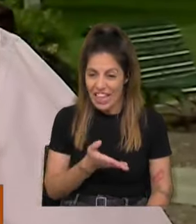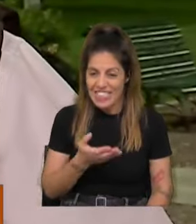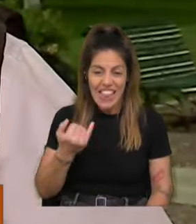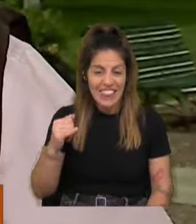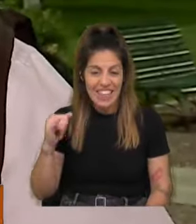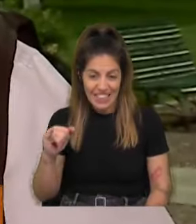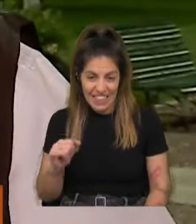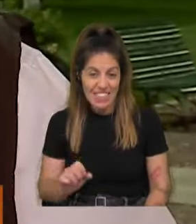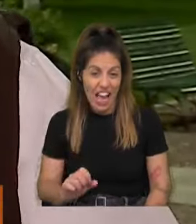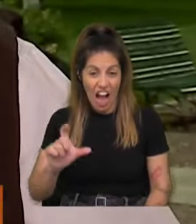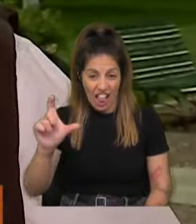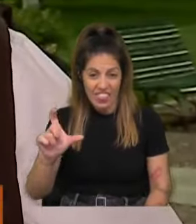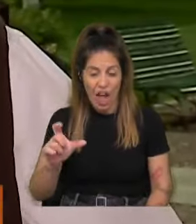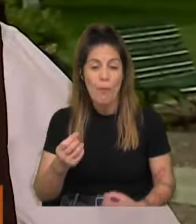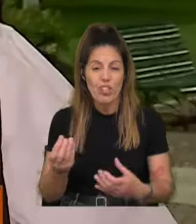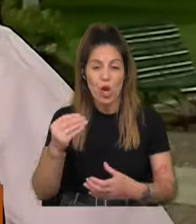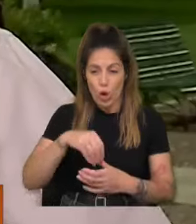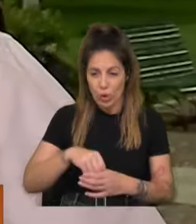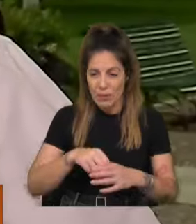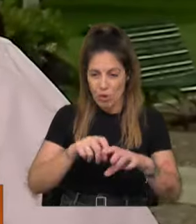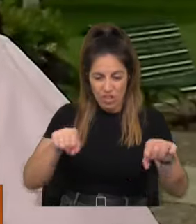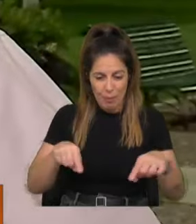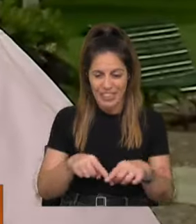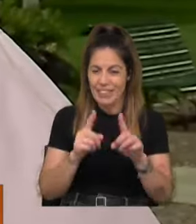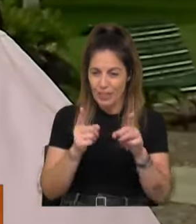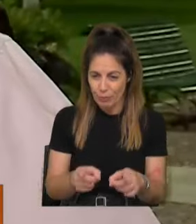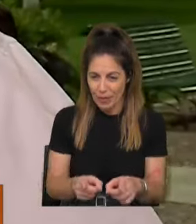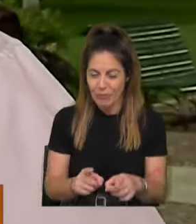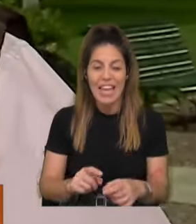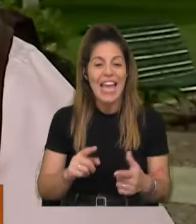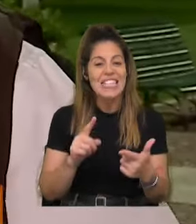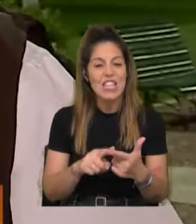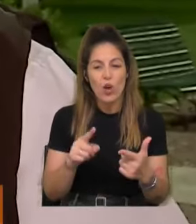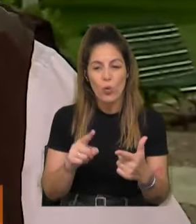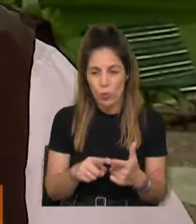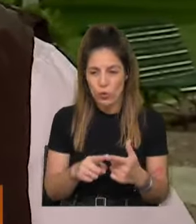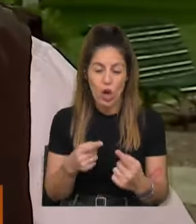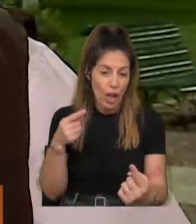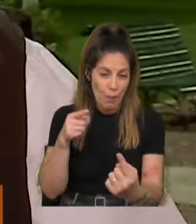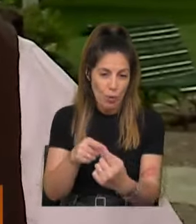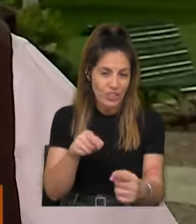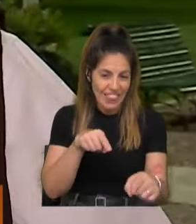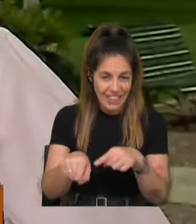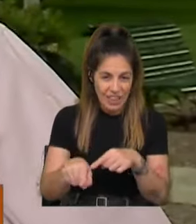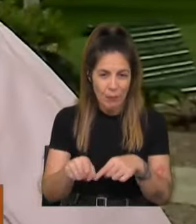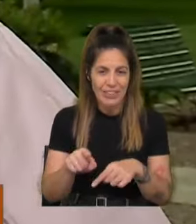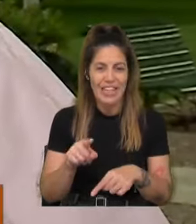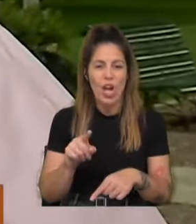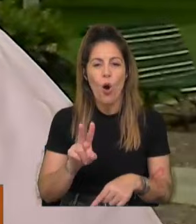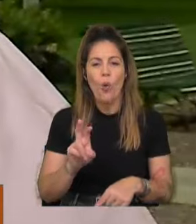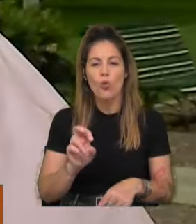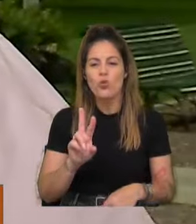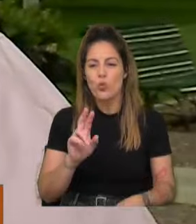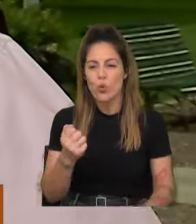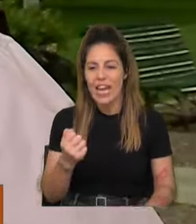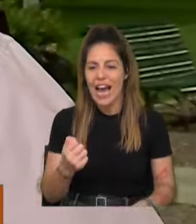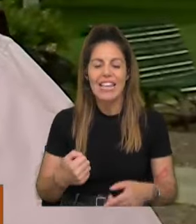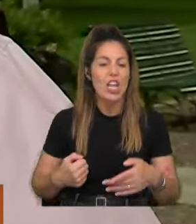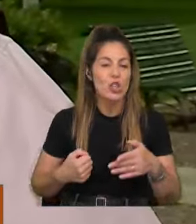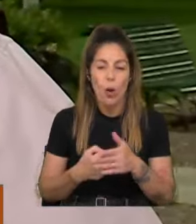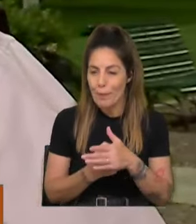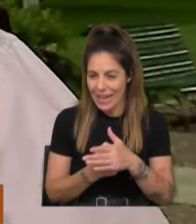recargo por eso nosotros lo incluimos en la papeleta también y el segundo punto que apunta así directamente a la usura es que topea por